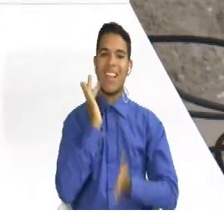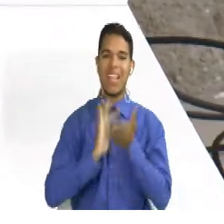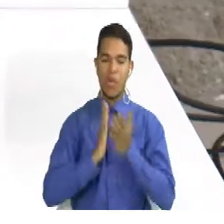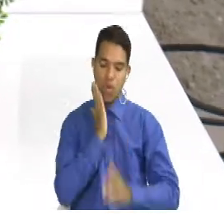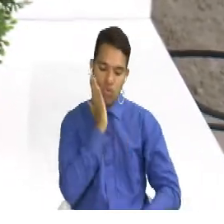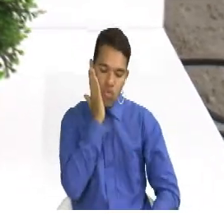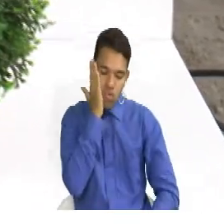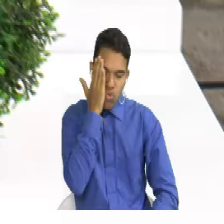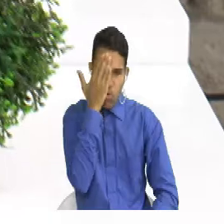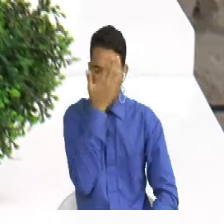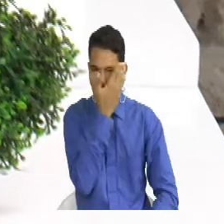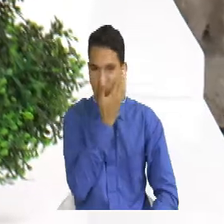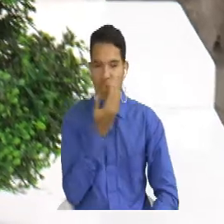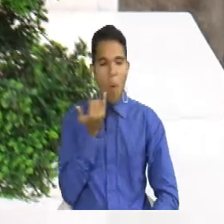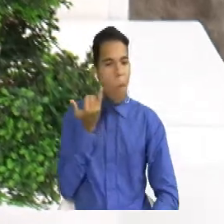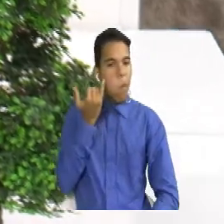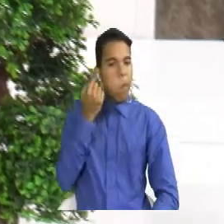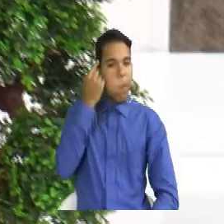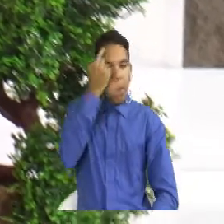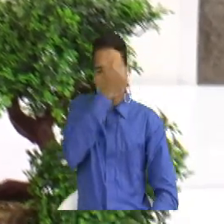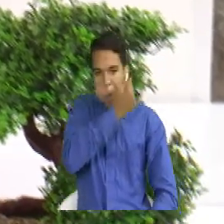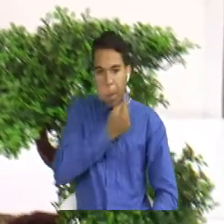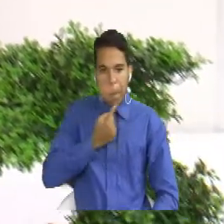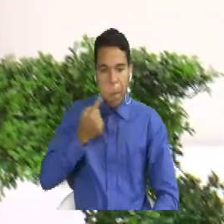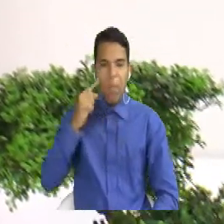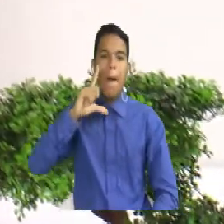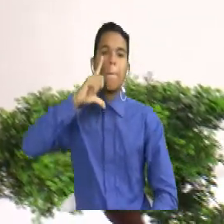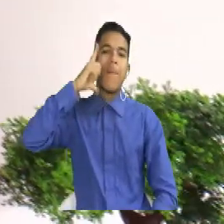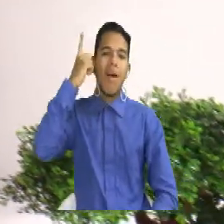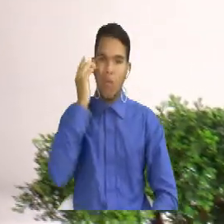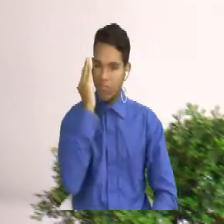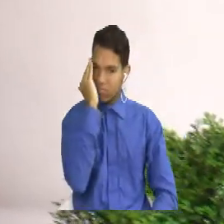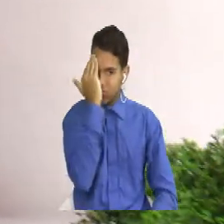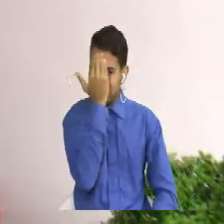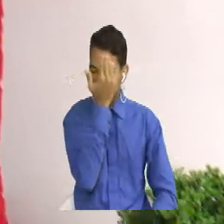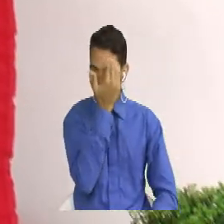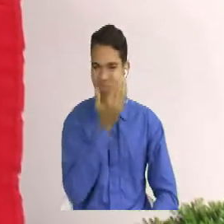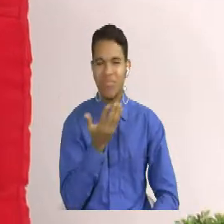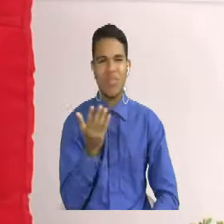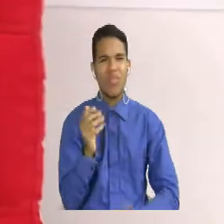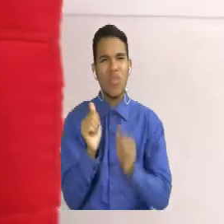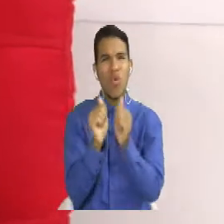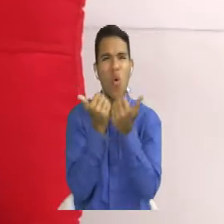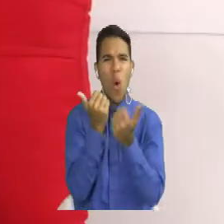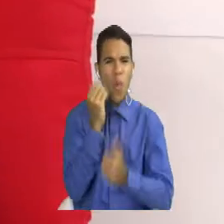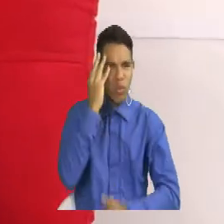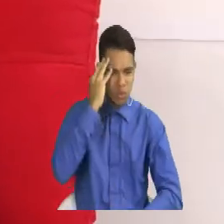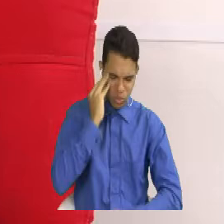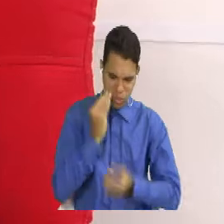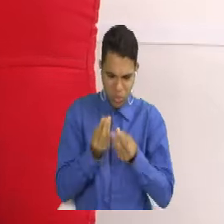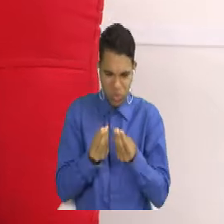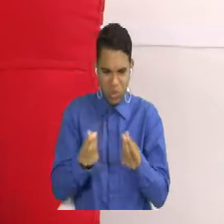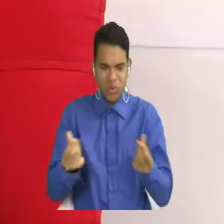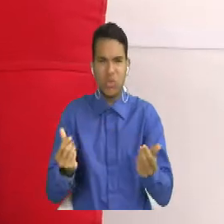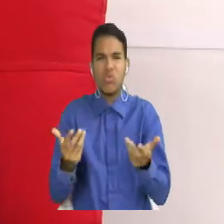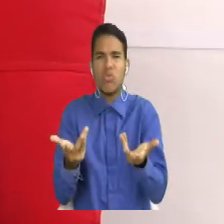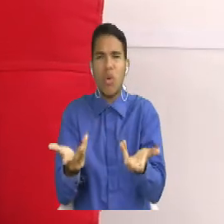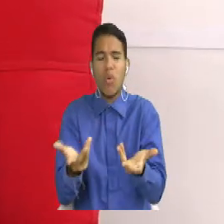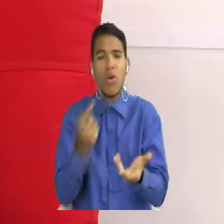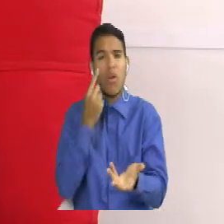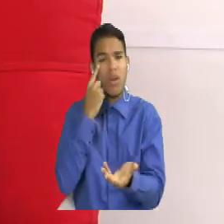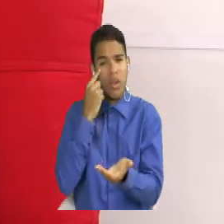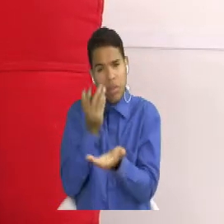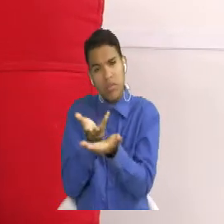y va creando una humedad. Esa humedad va haciendo que aparezcan estas manchitas. Pero la verdad que yo te puedo dar muchos tips, pero lo que yo te